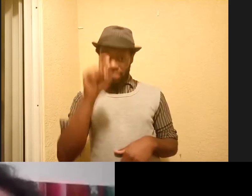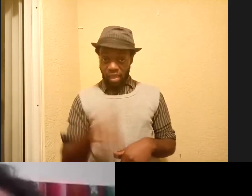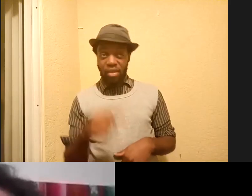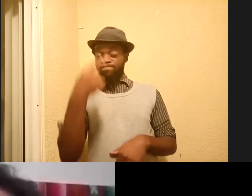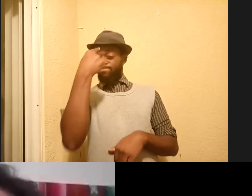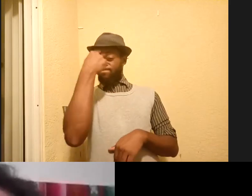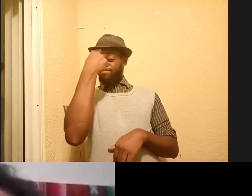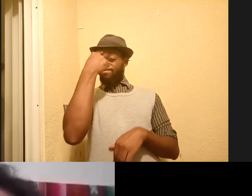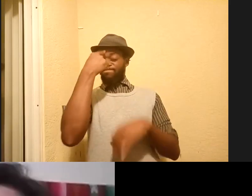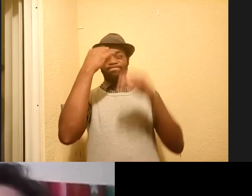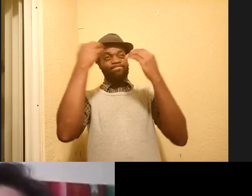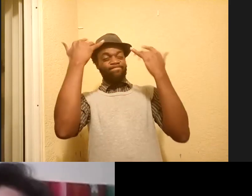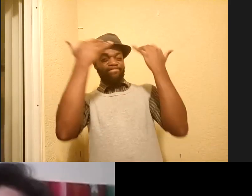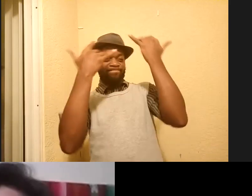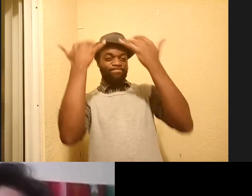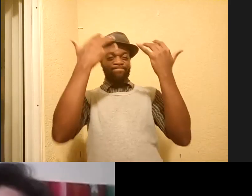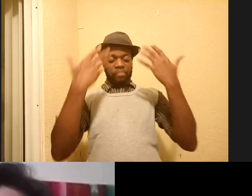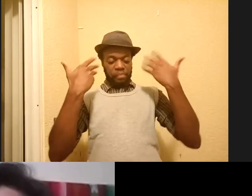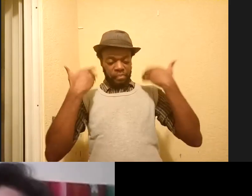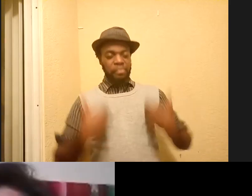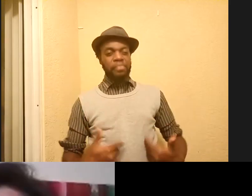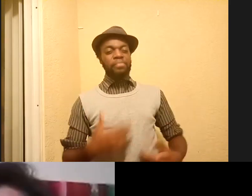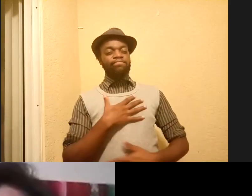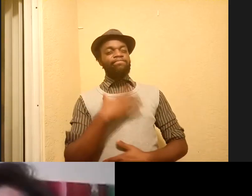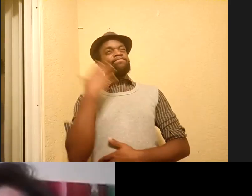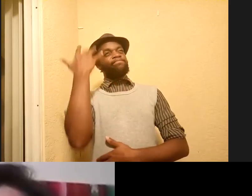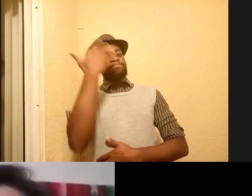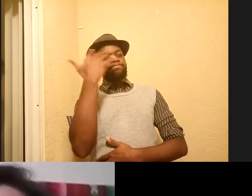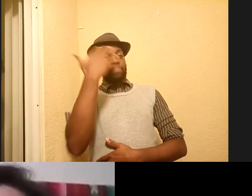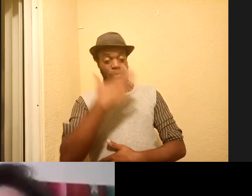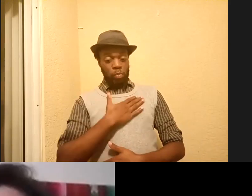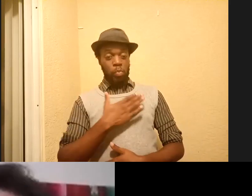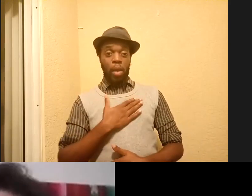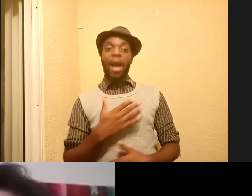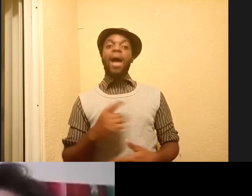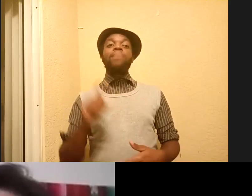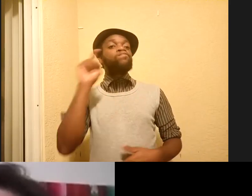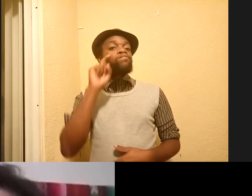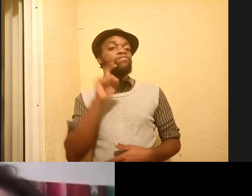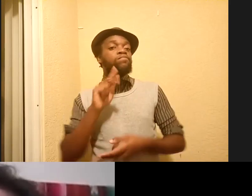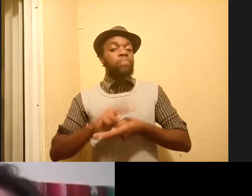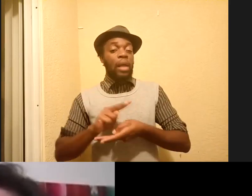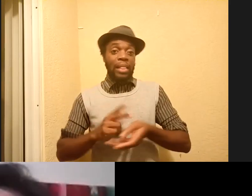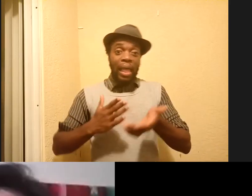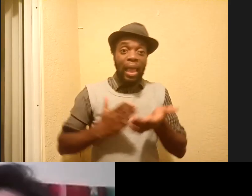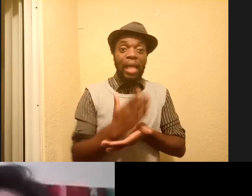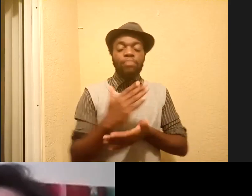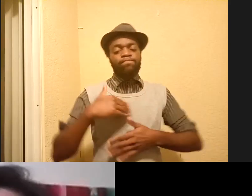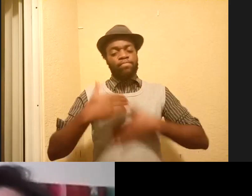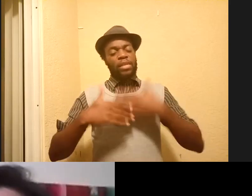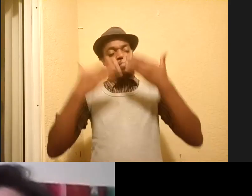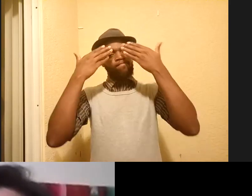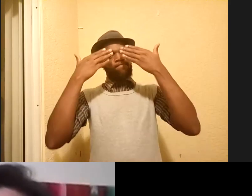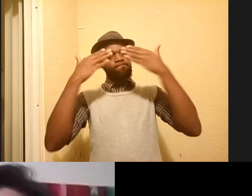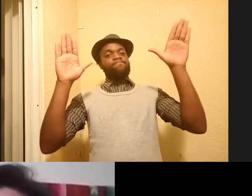pensamiento, dentro de nuestra formación, en nuestros derechos sexuales y reproductivos, nos demos cuenta. Si bien es